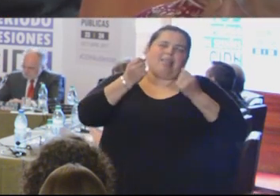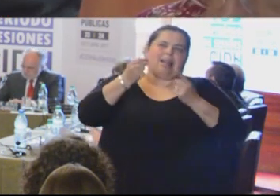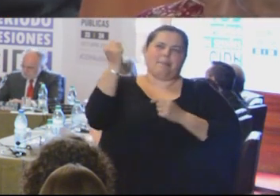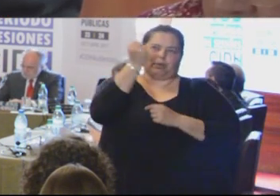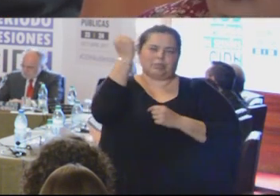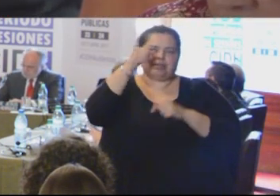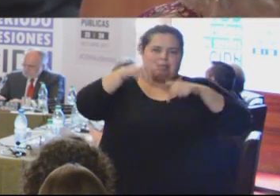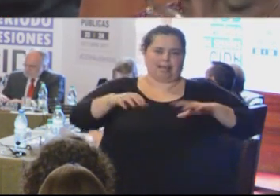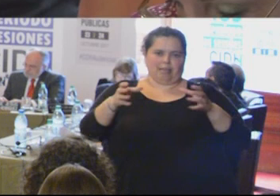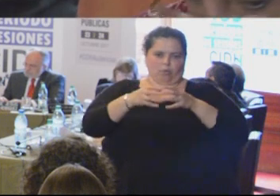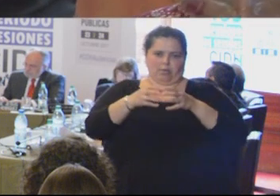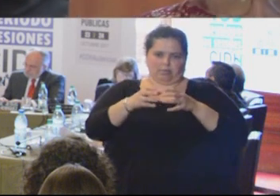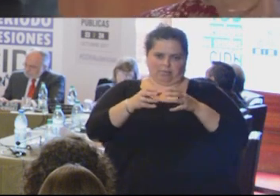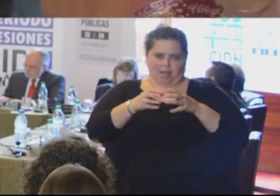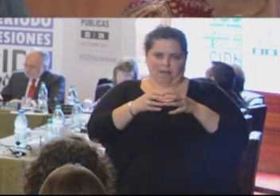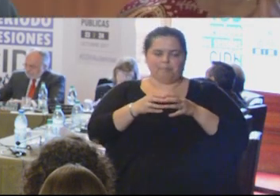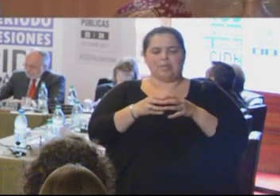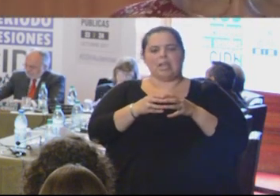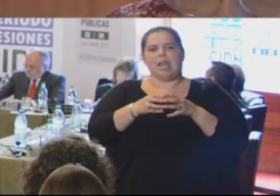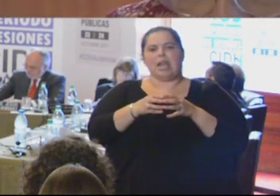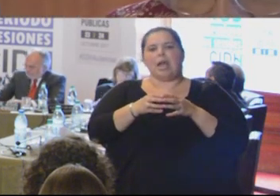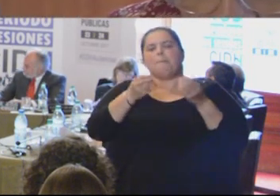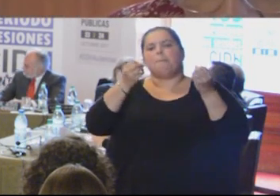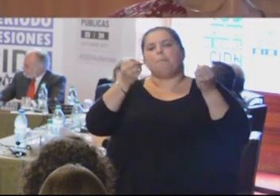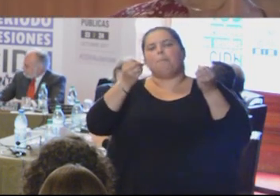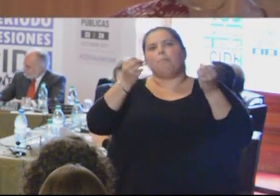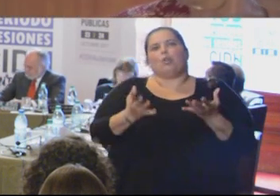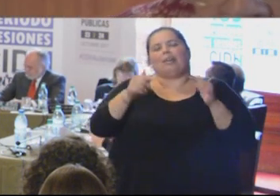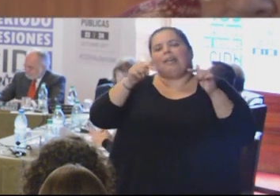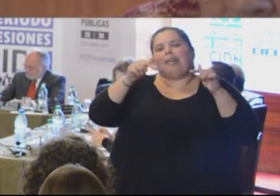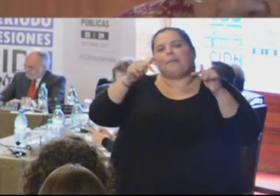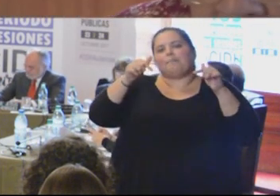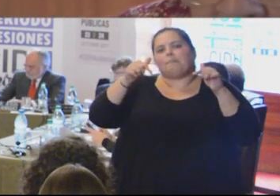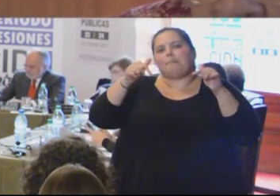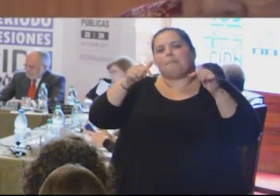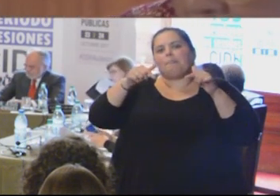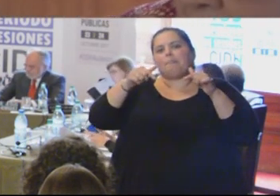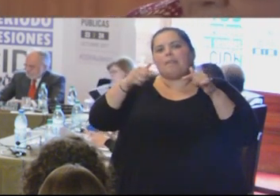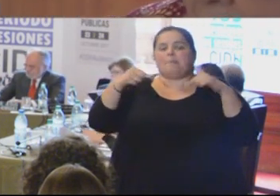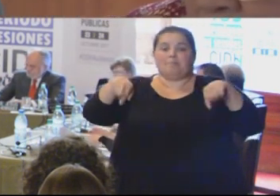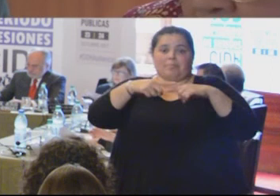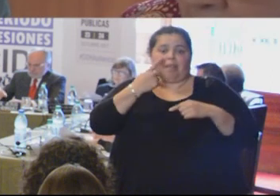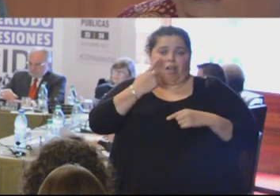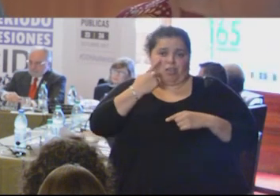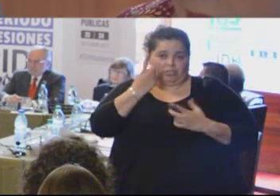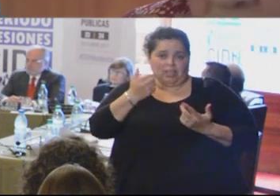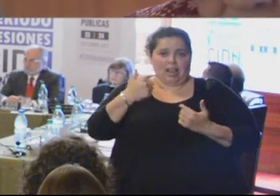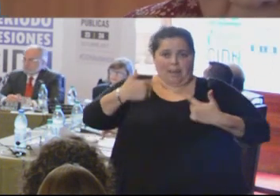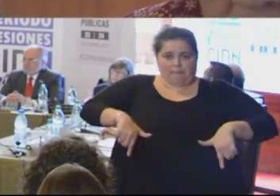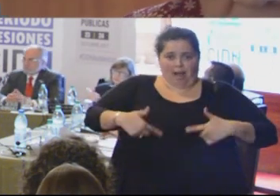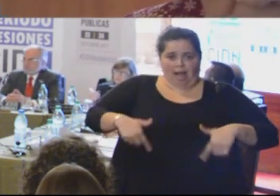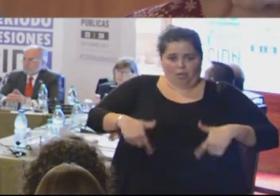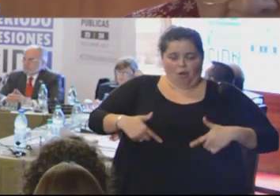audiencia exactamente por el hecho de que como conoce embajador alejando gonzález